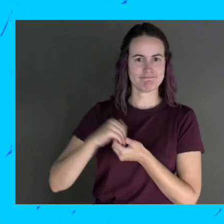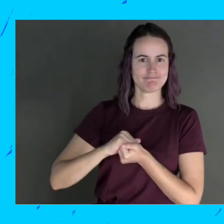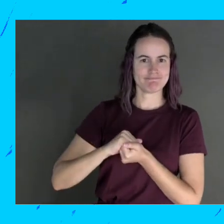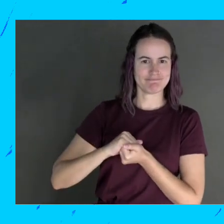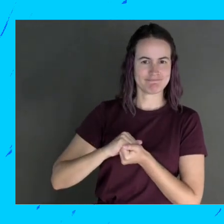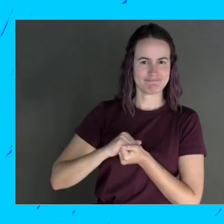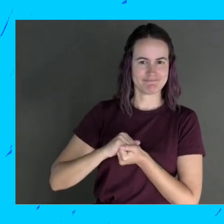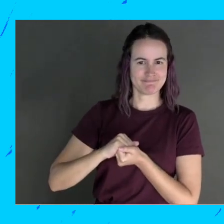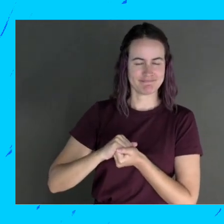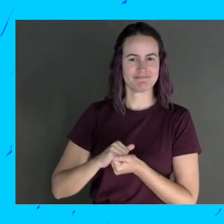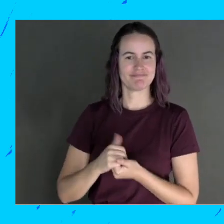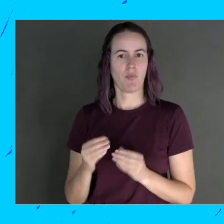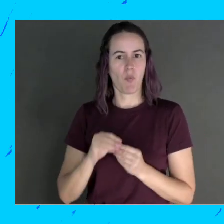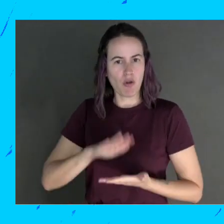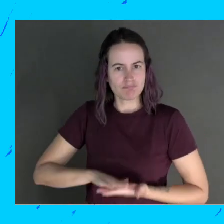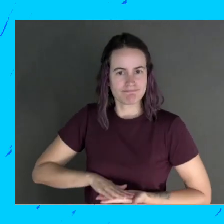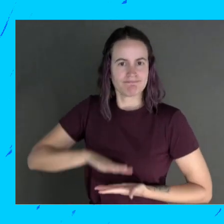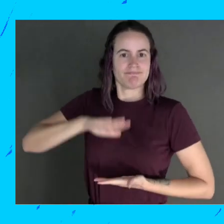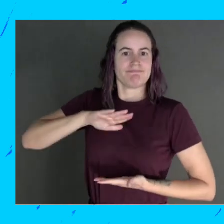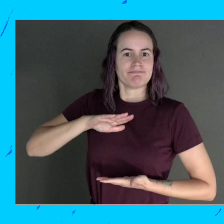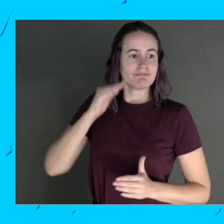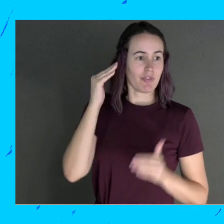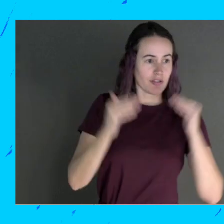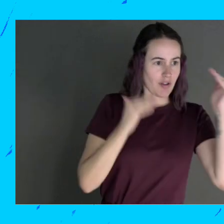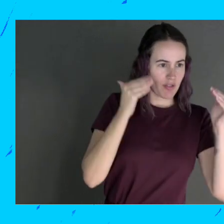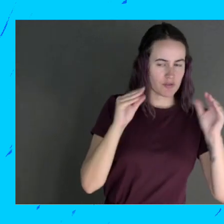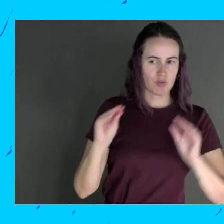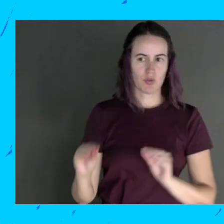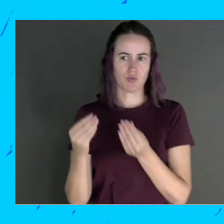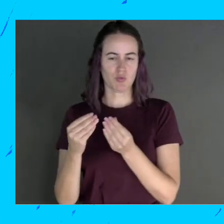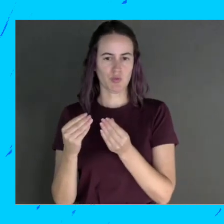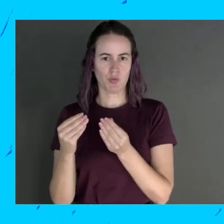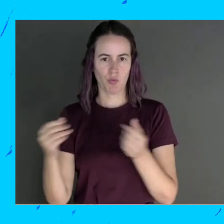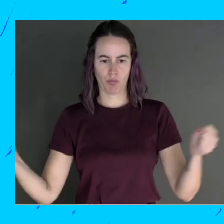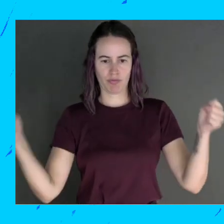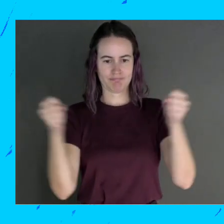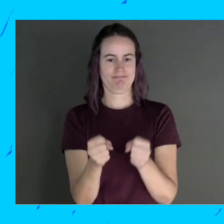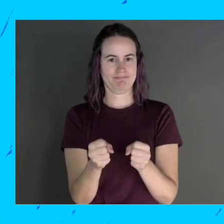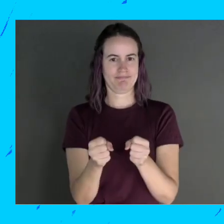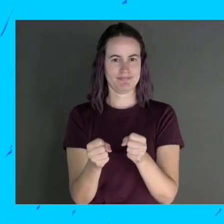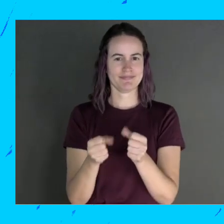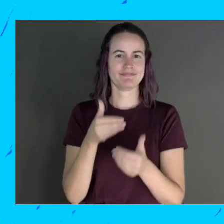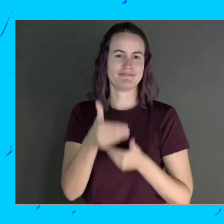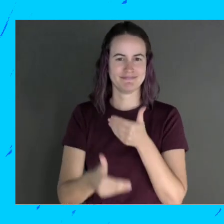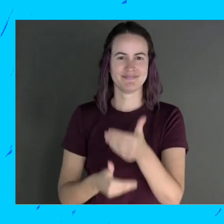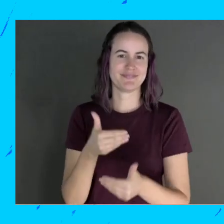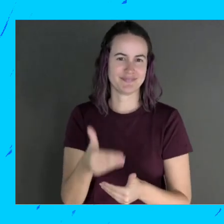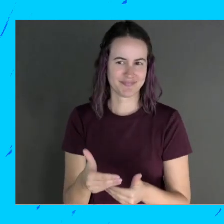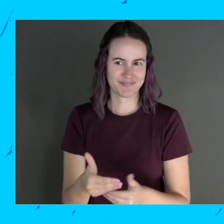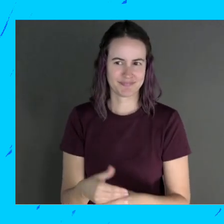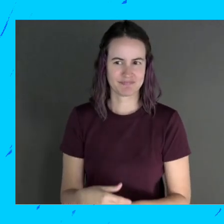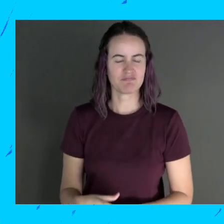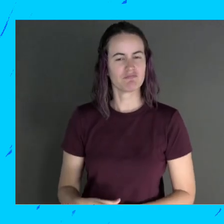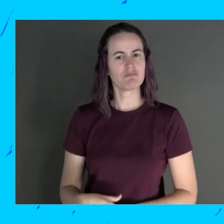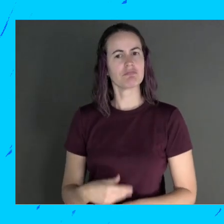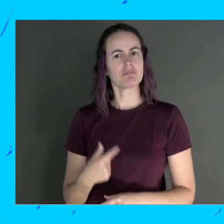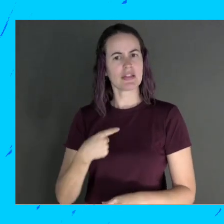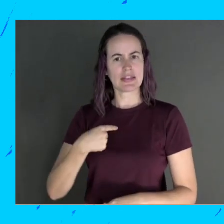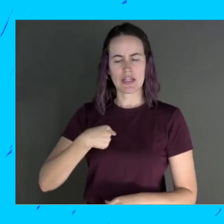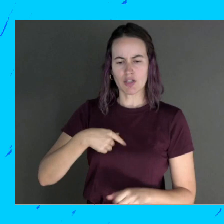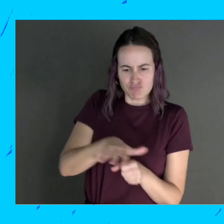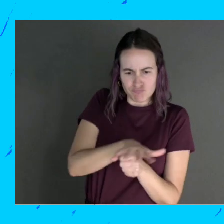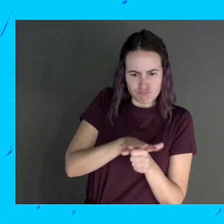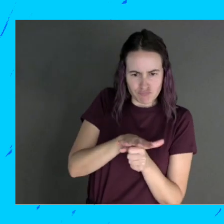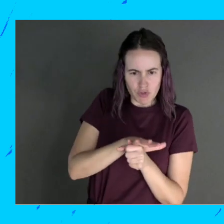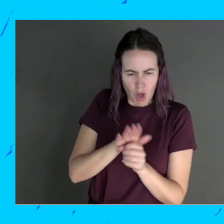queremos trabajar con los jóvenes, fortaleciendo la capacitación de adultos que trabajan con adolescentes. Y hemos visto avance en